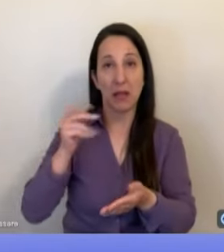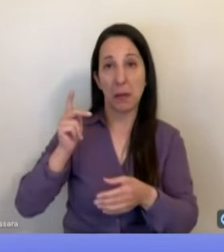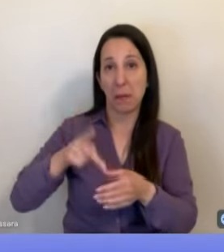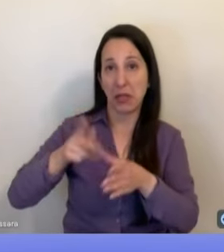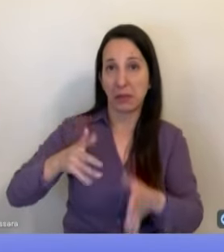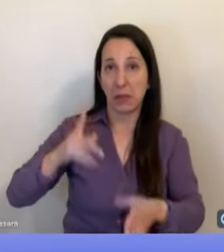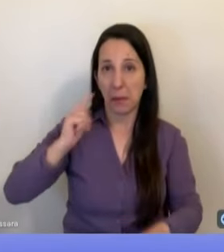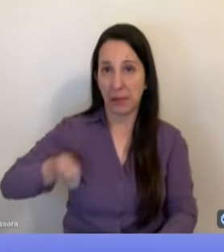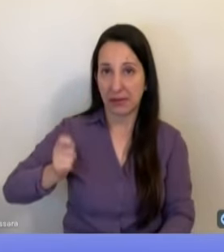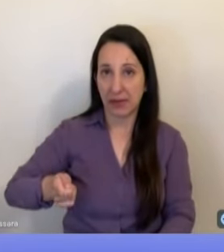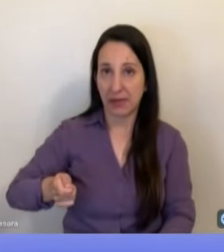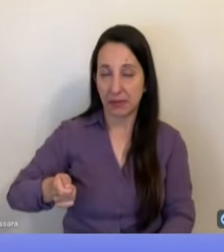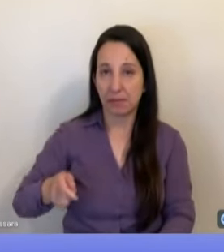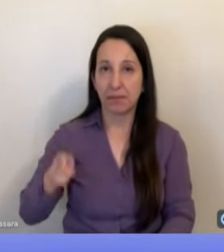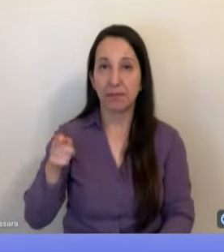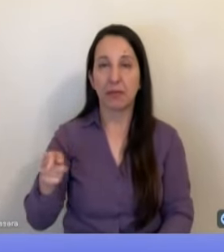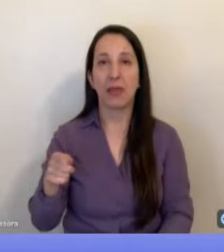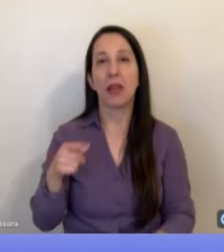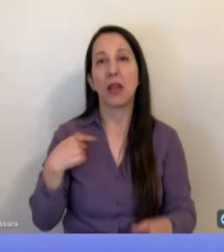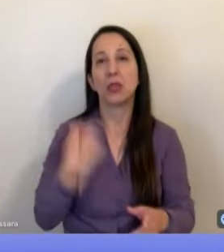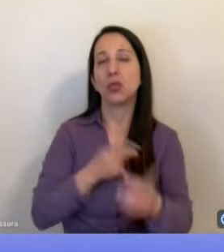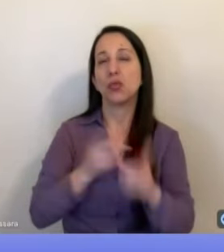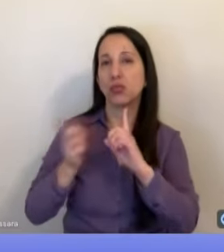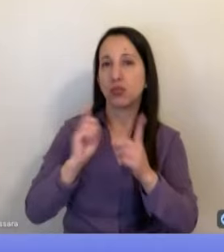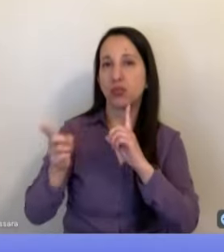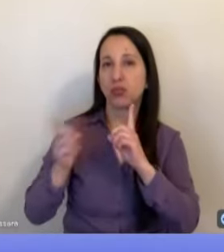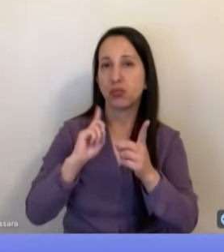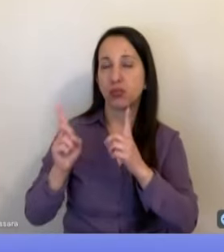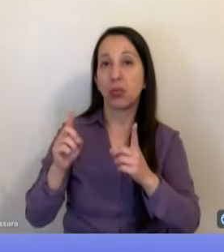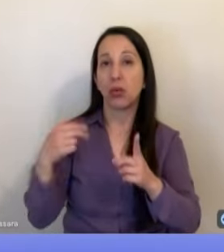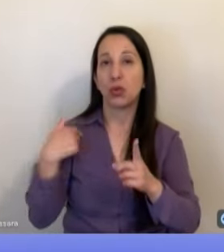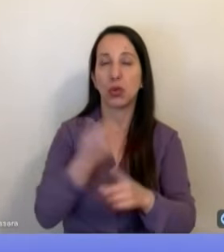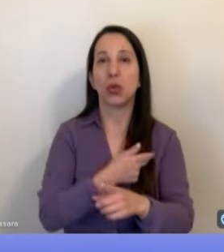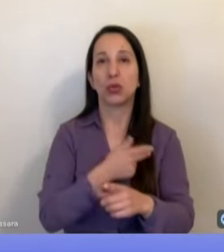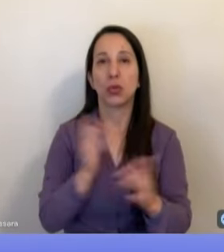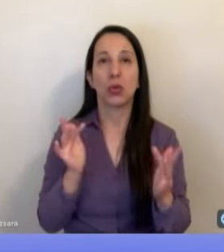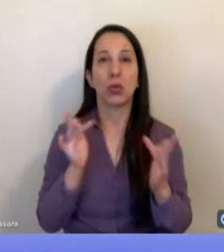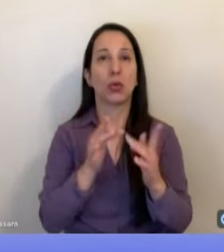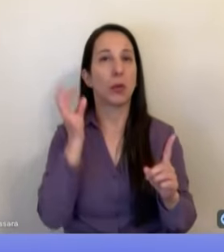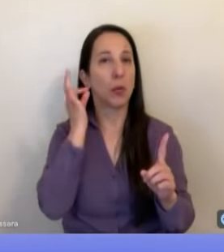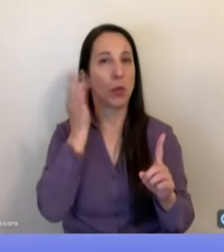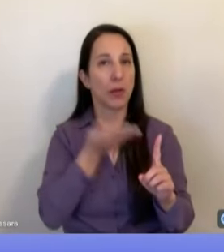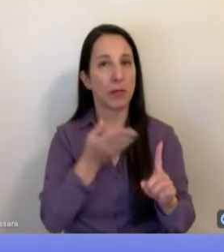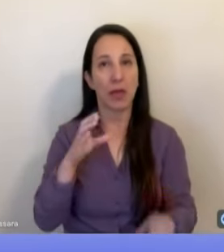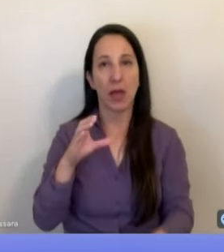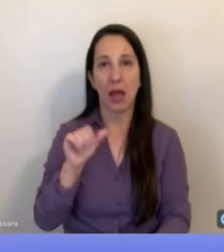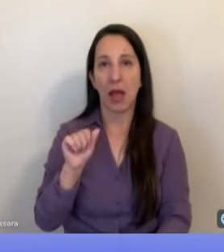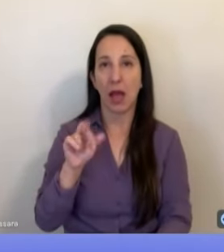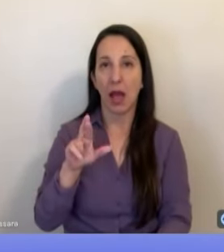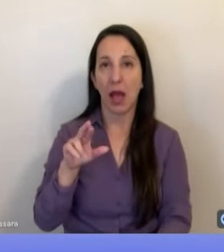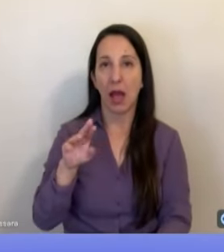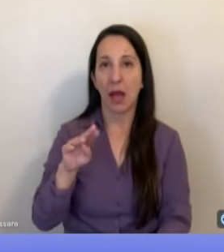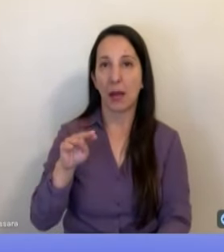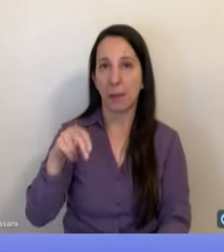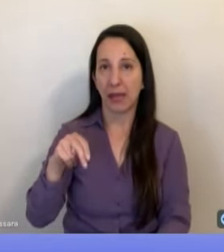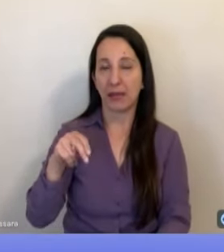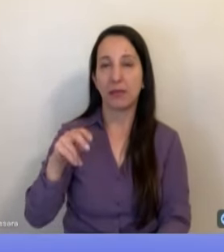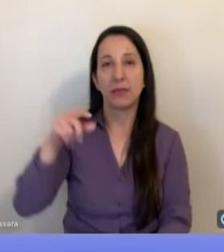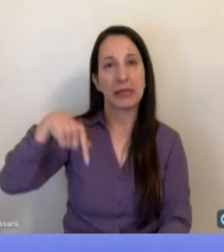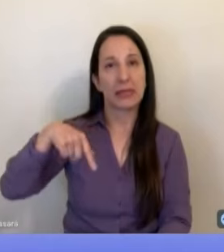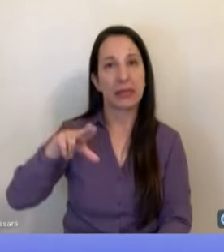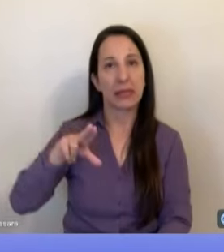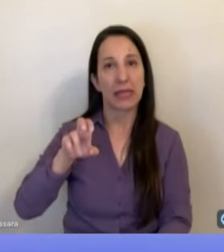en ese diálogo fue que tomamos contacto con doña Carmen Quesada, presidenta del partido, y establecimos ya la relación